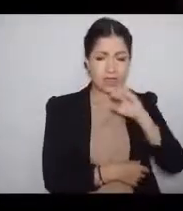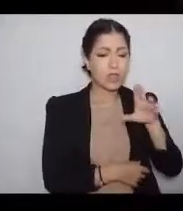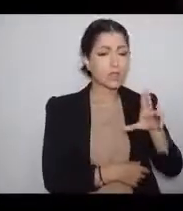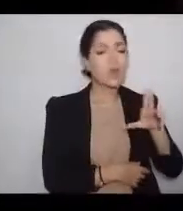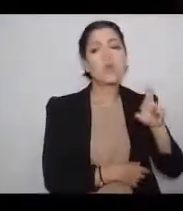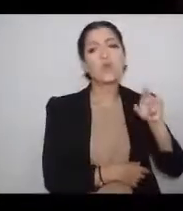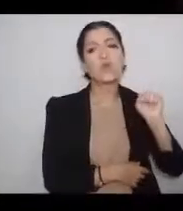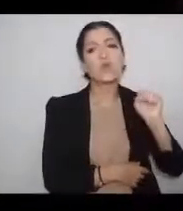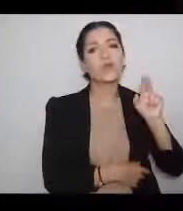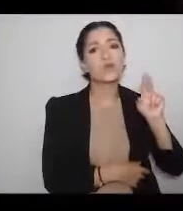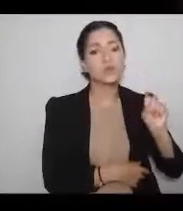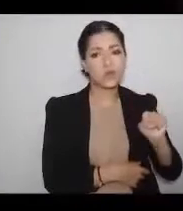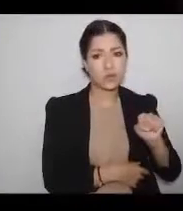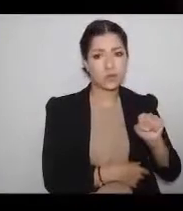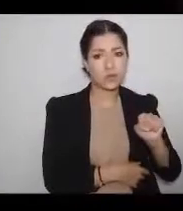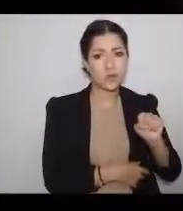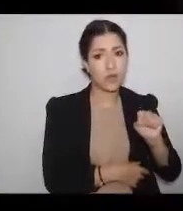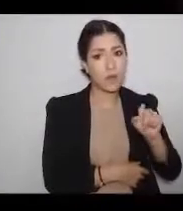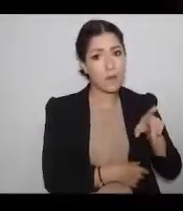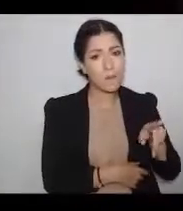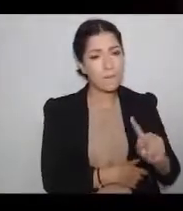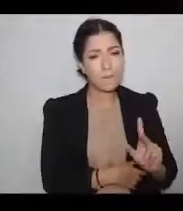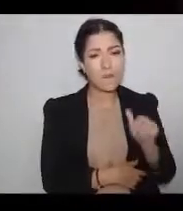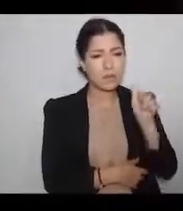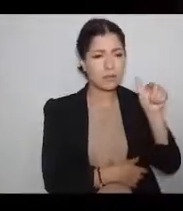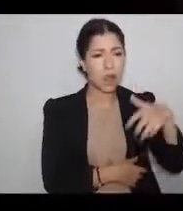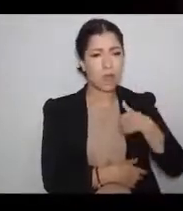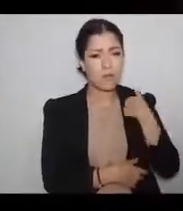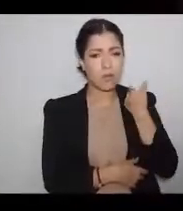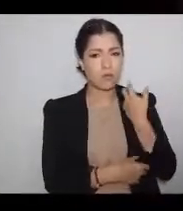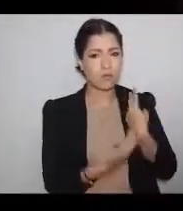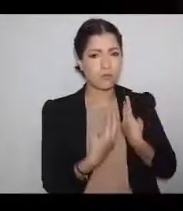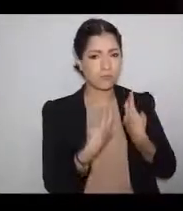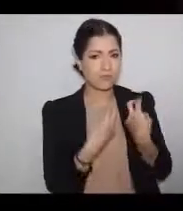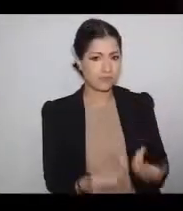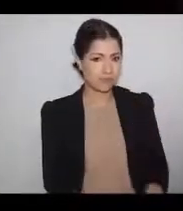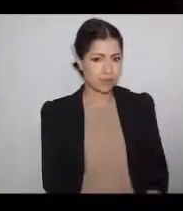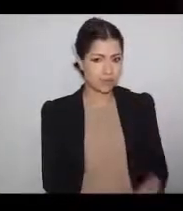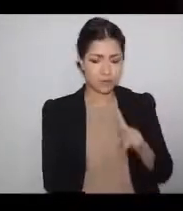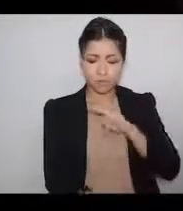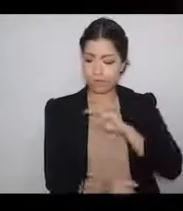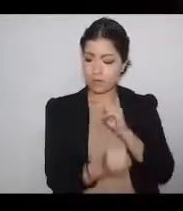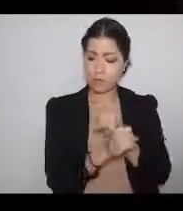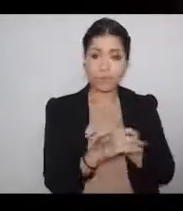se equivoca mientras mis ojos calculan. ¿Tienes a Jet?